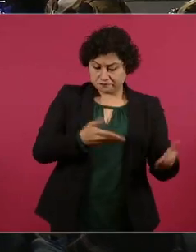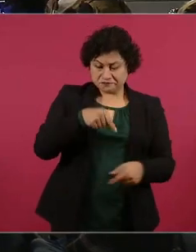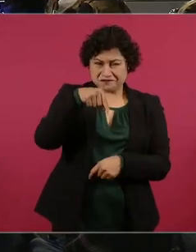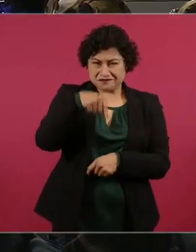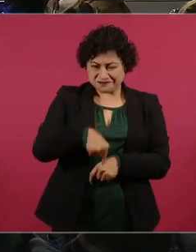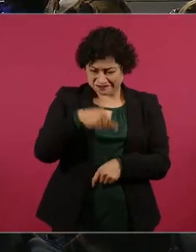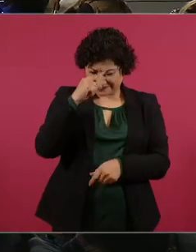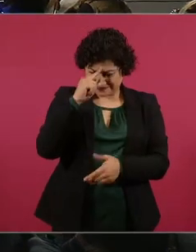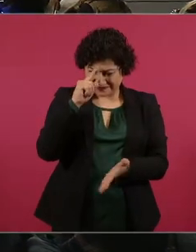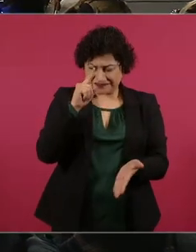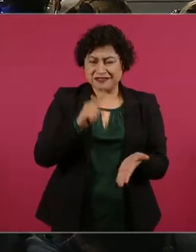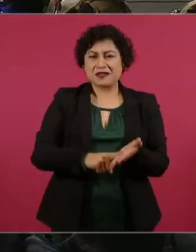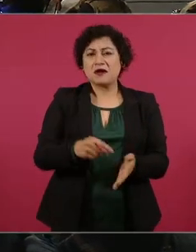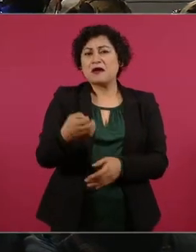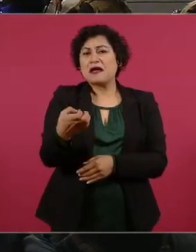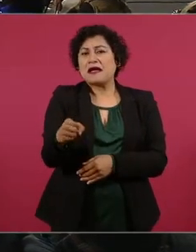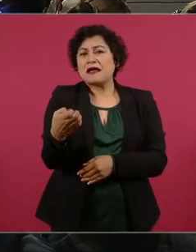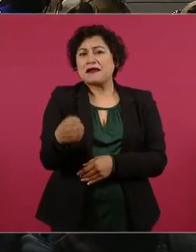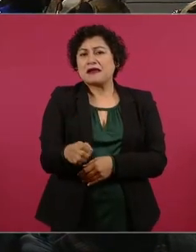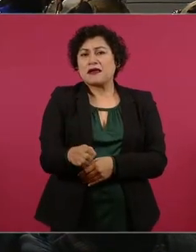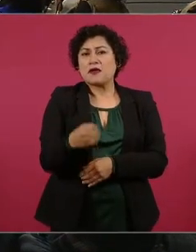92.